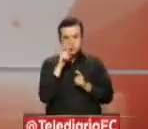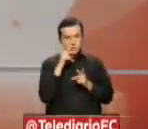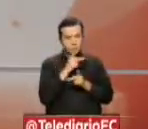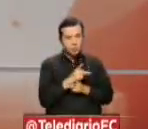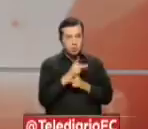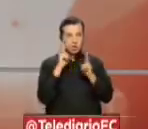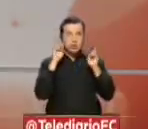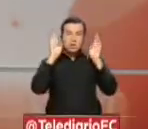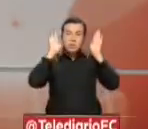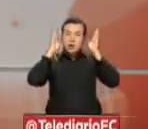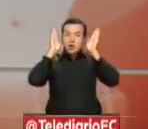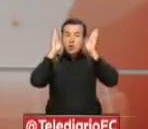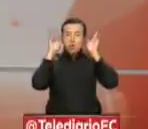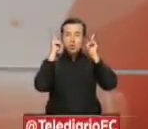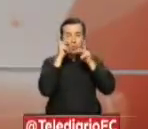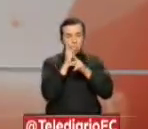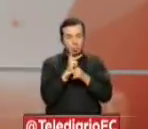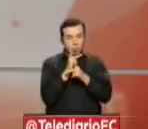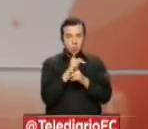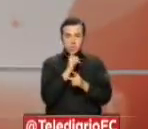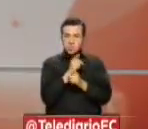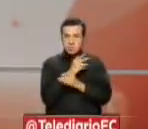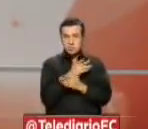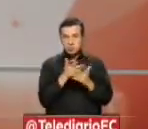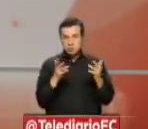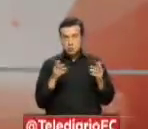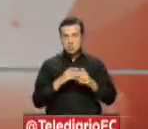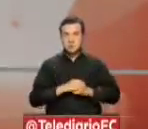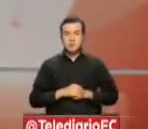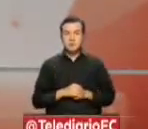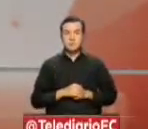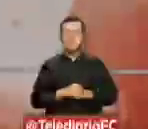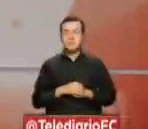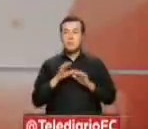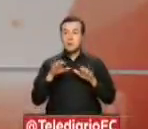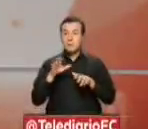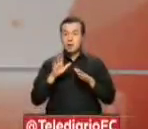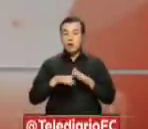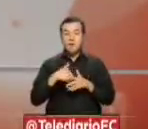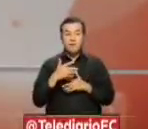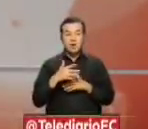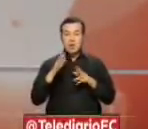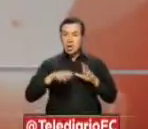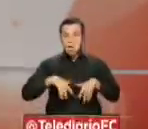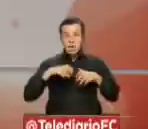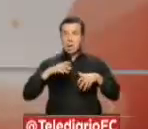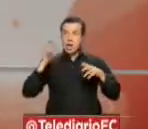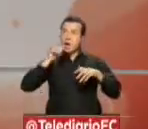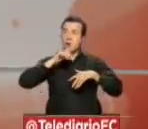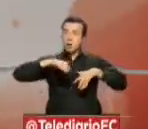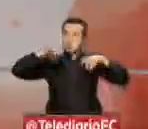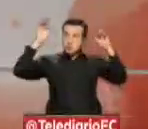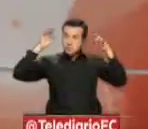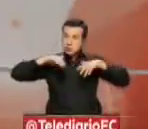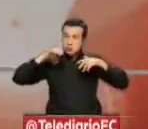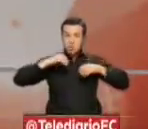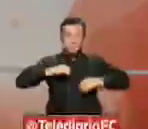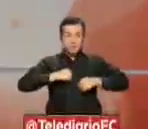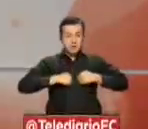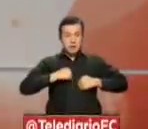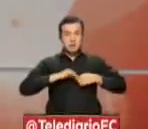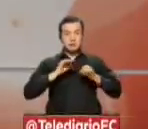cuidado con el tema de las orejas y los oídos, ¿no?, de los perritos. Cuando salga un perrito y esté mojado a la lluvia o cuando lo vayas a bañar,